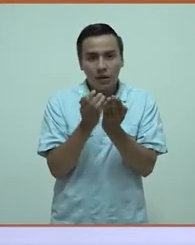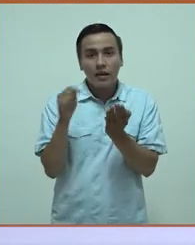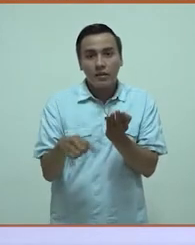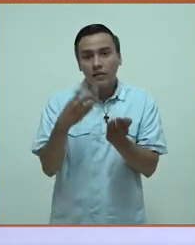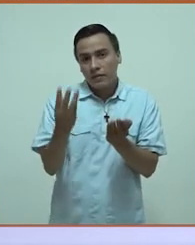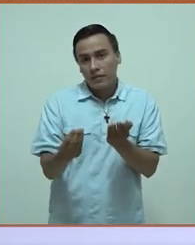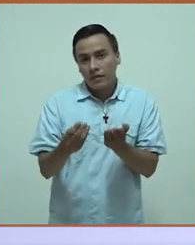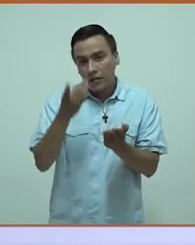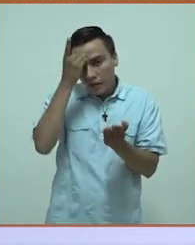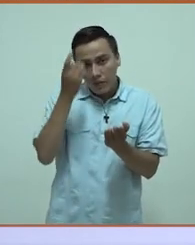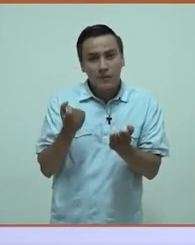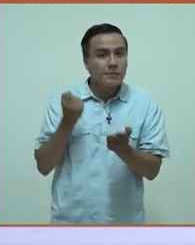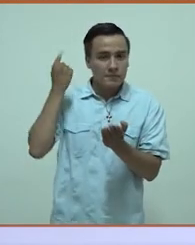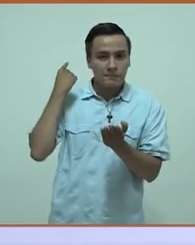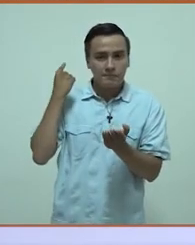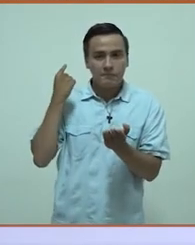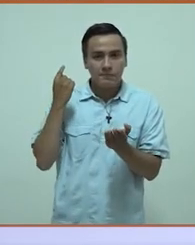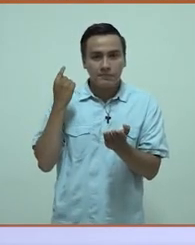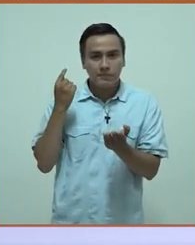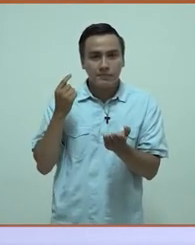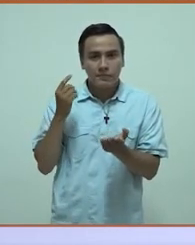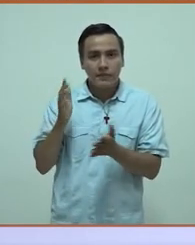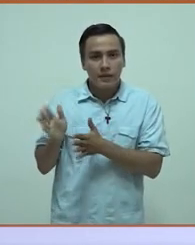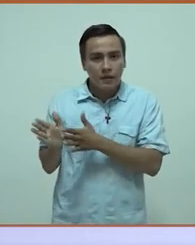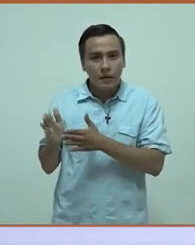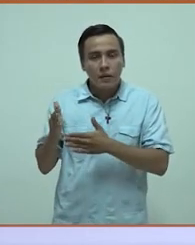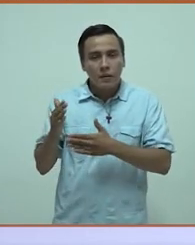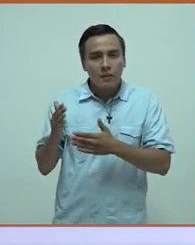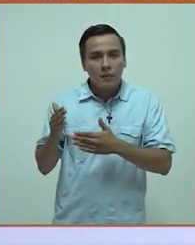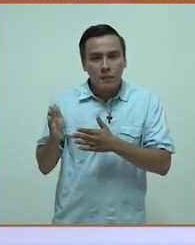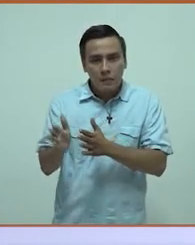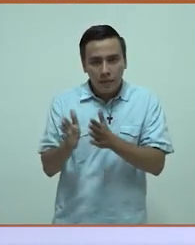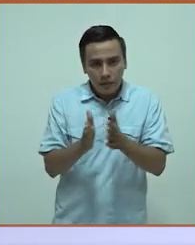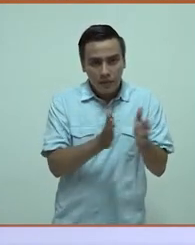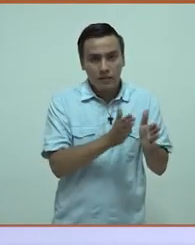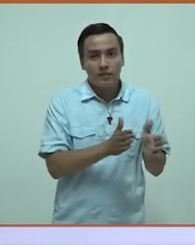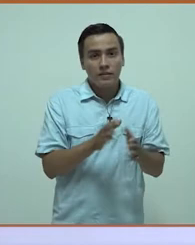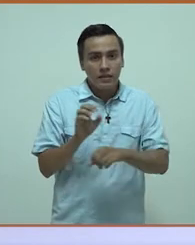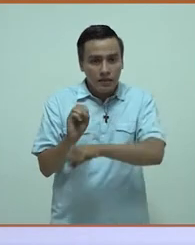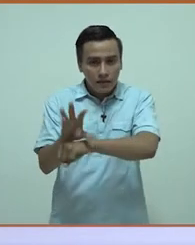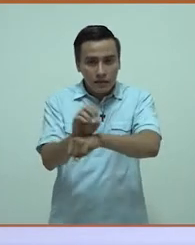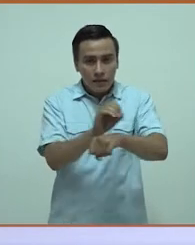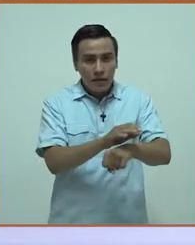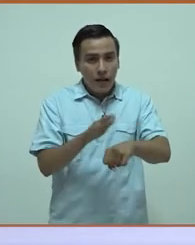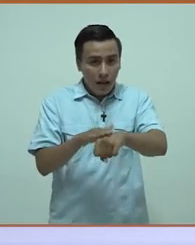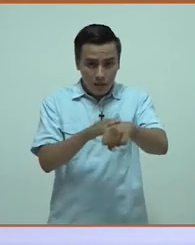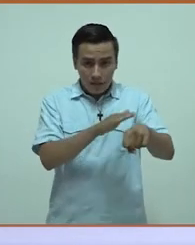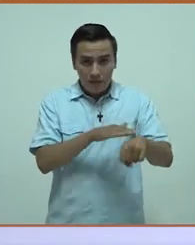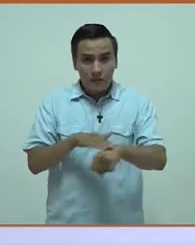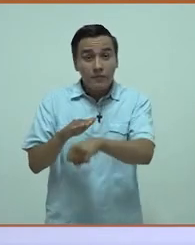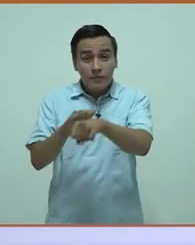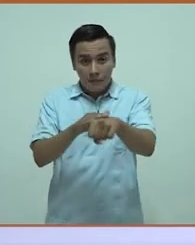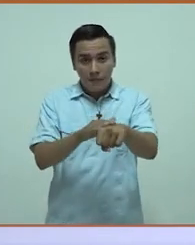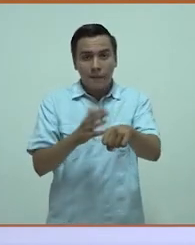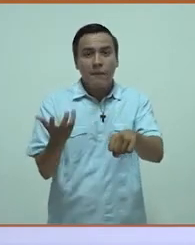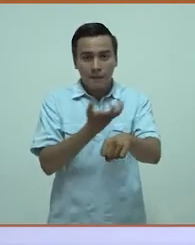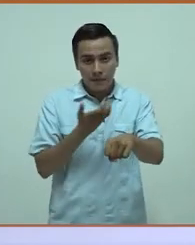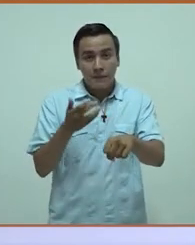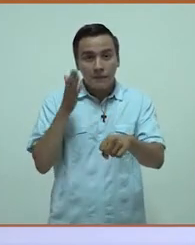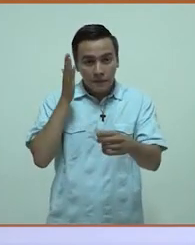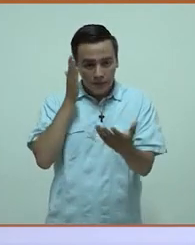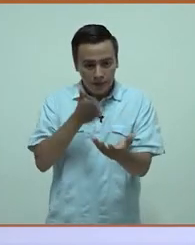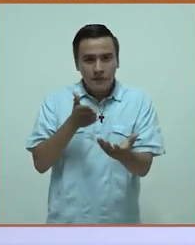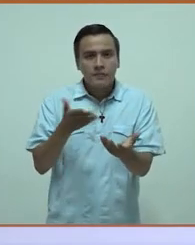estos días y de domingos anteriores nos han venido preparando ya, nos han venido dando un preaviso a lo que queremos